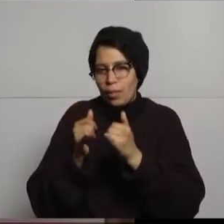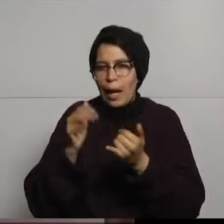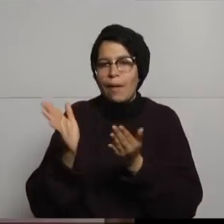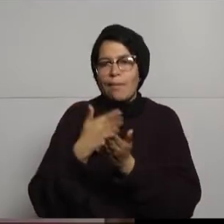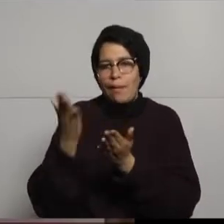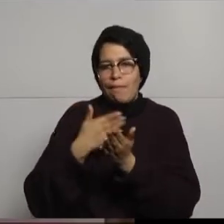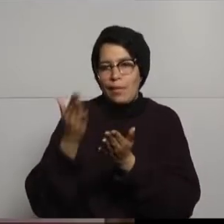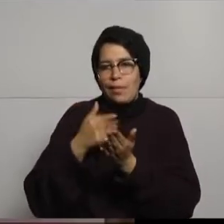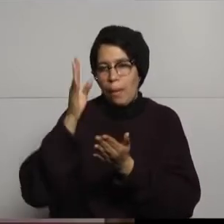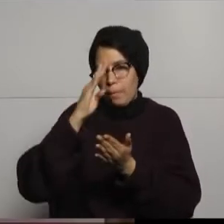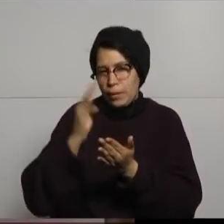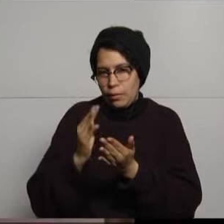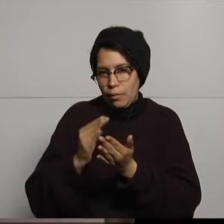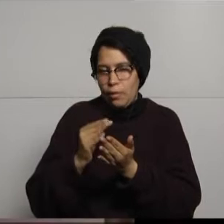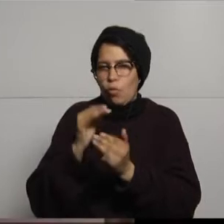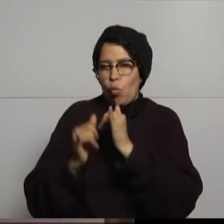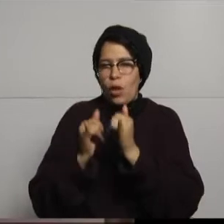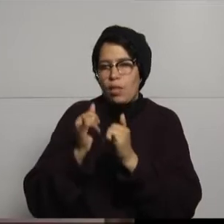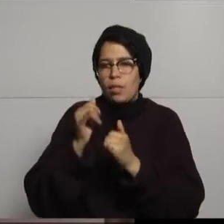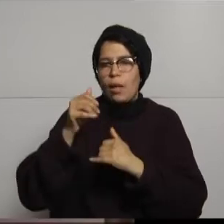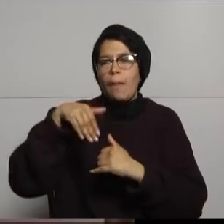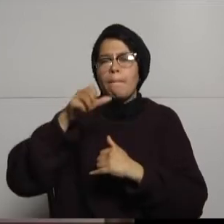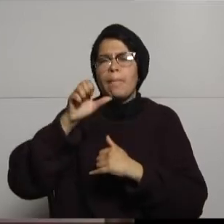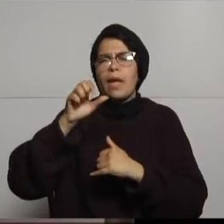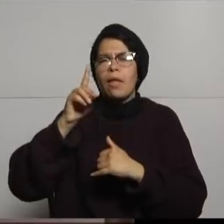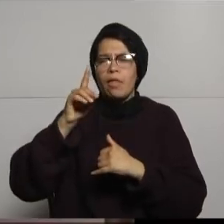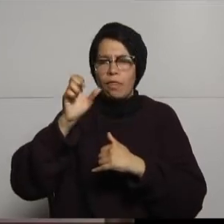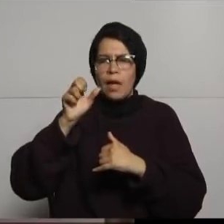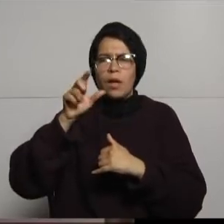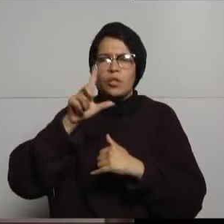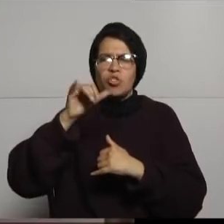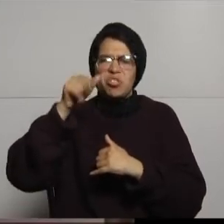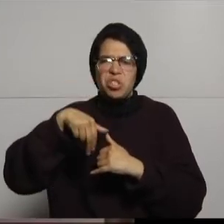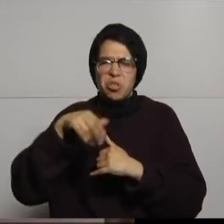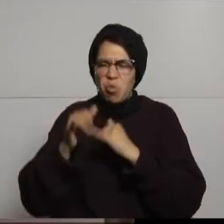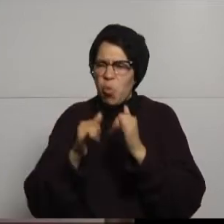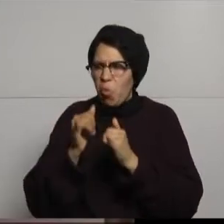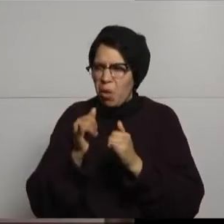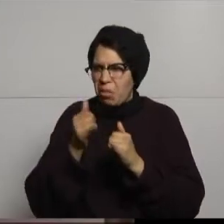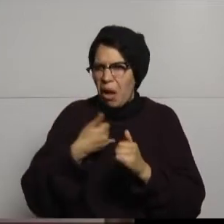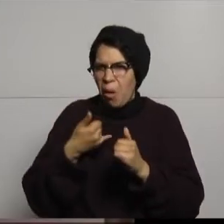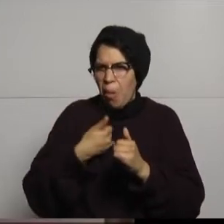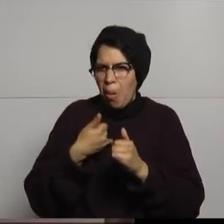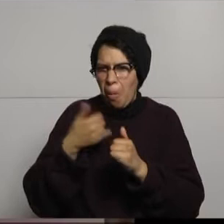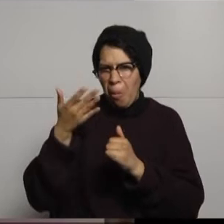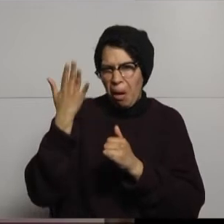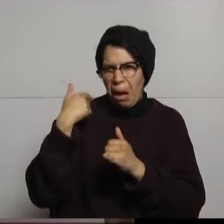el 2015, en Medellín, la inversión en ciencia y tecnología estaba en el 0,7 del PIB.